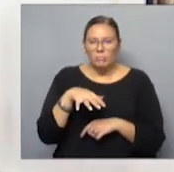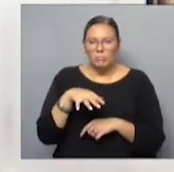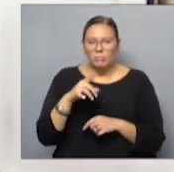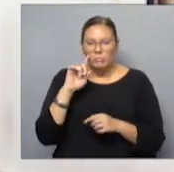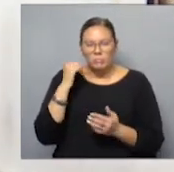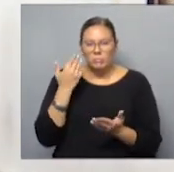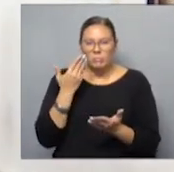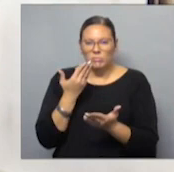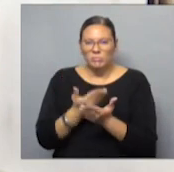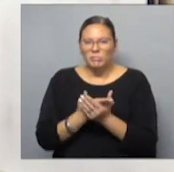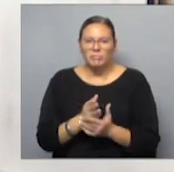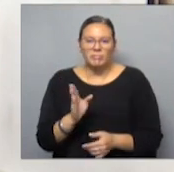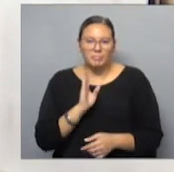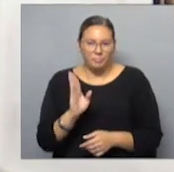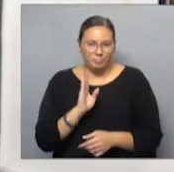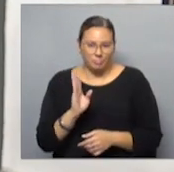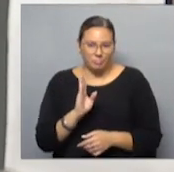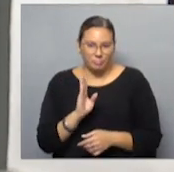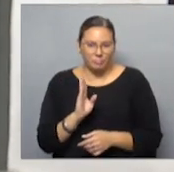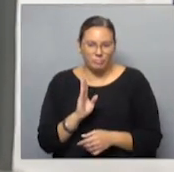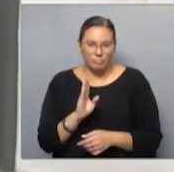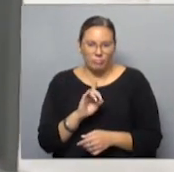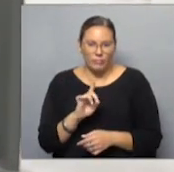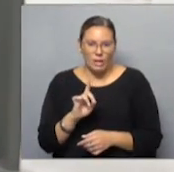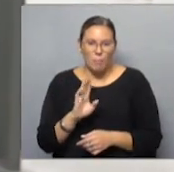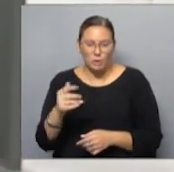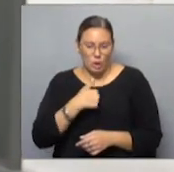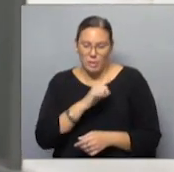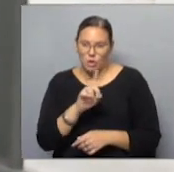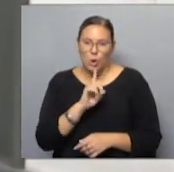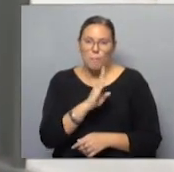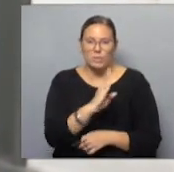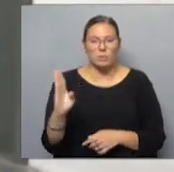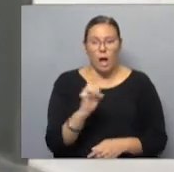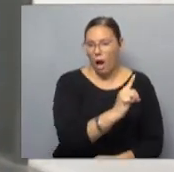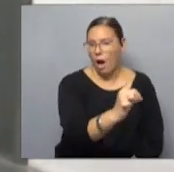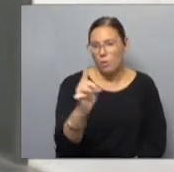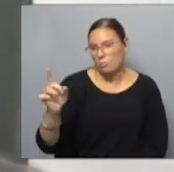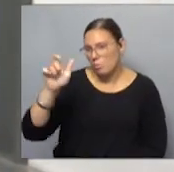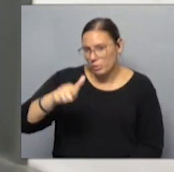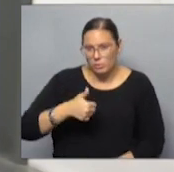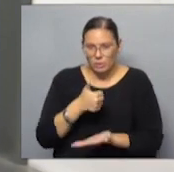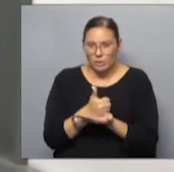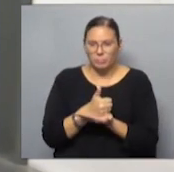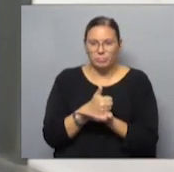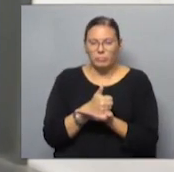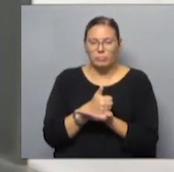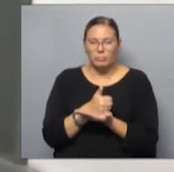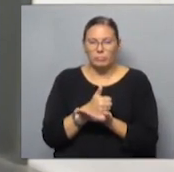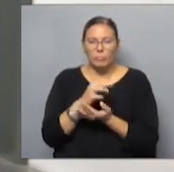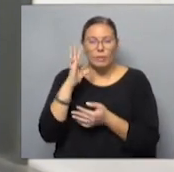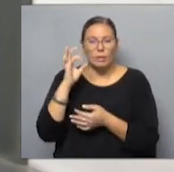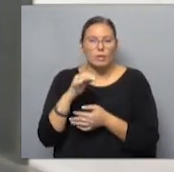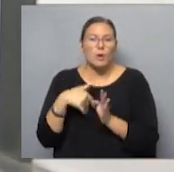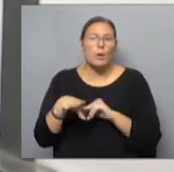Es una propuesta personal, no personal mía, sino personal de cada uno de los que estamos. Y me parece